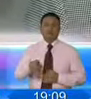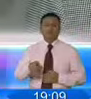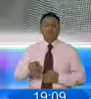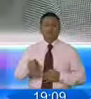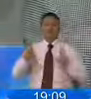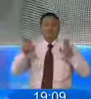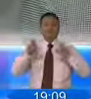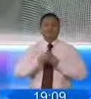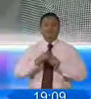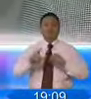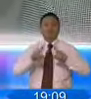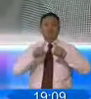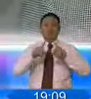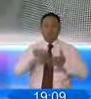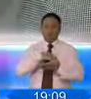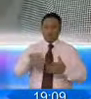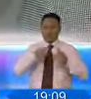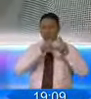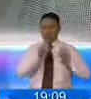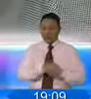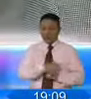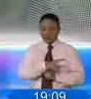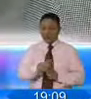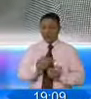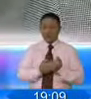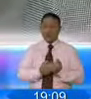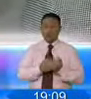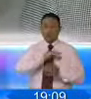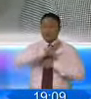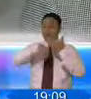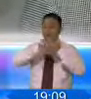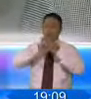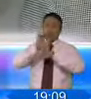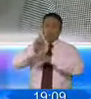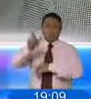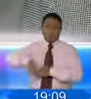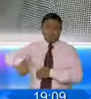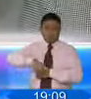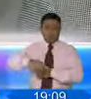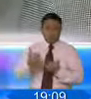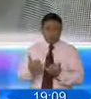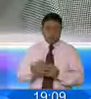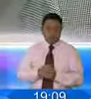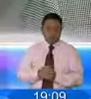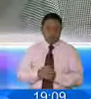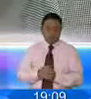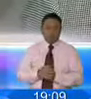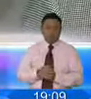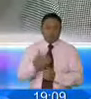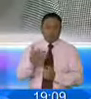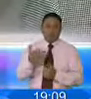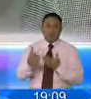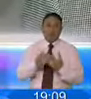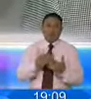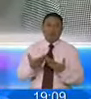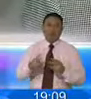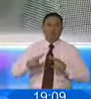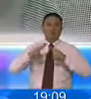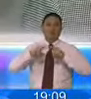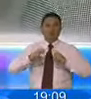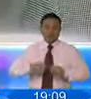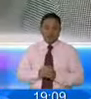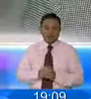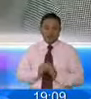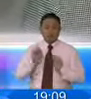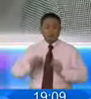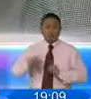en las que están en juego los recursos de todos los ecuatorianos, por muy fase investigativa, deberían ser